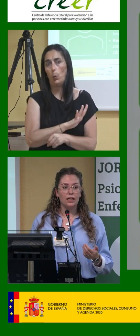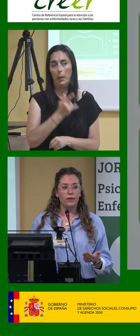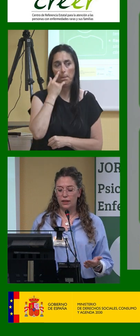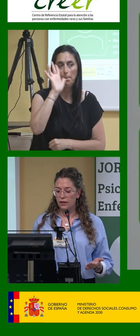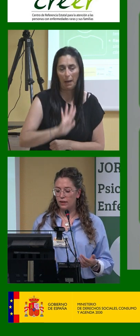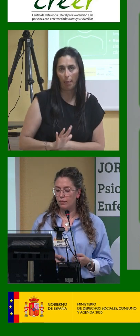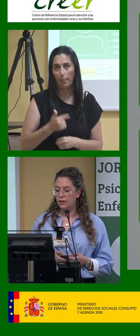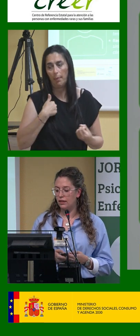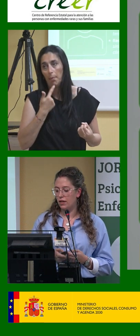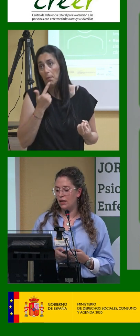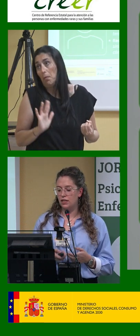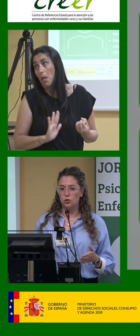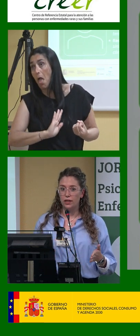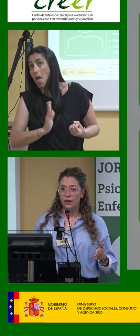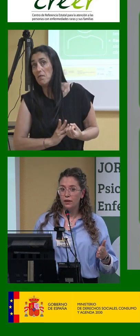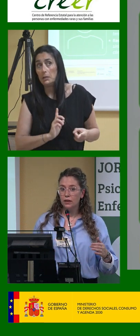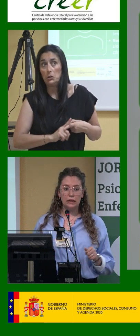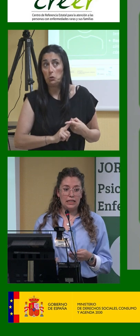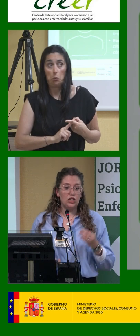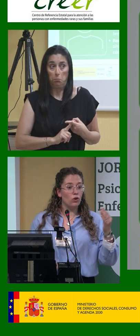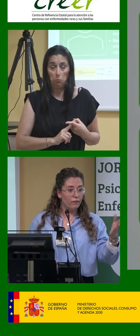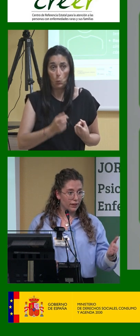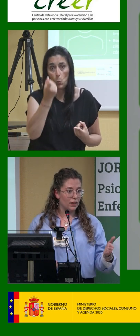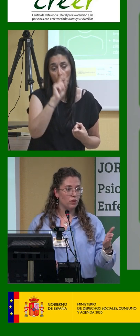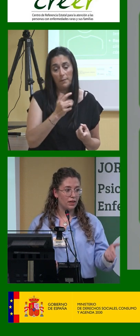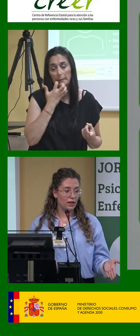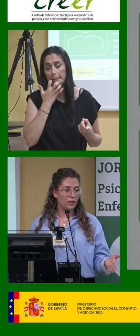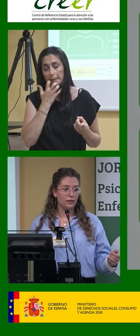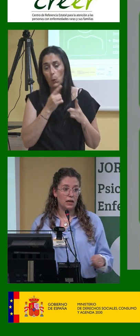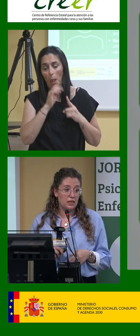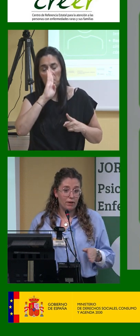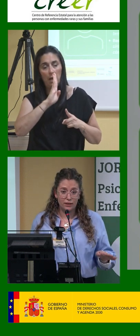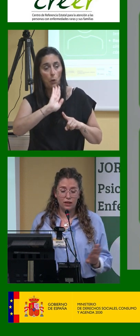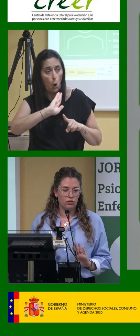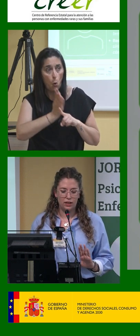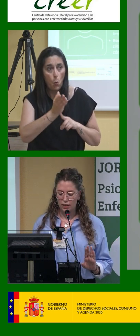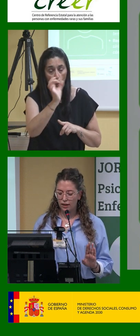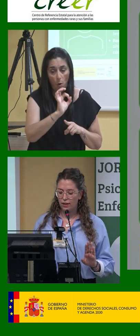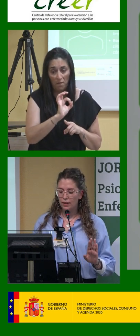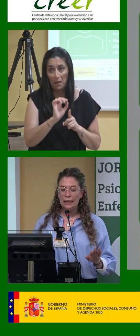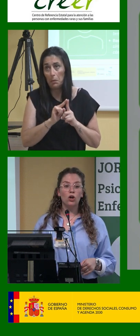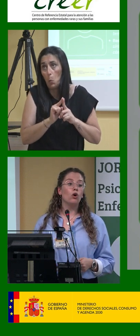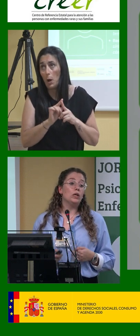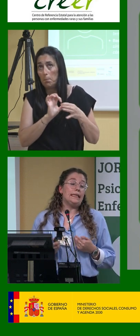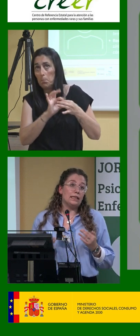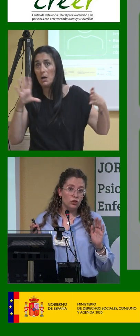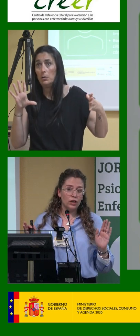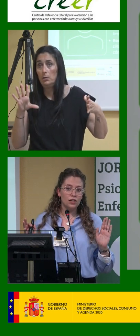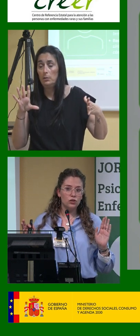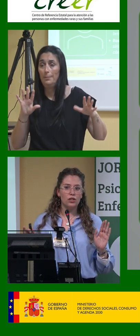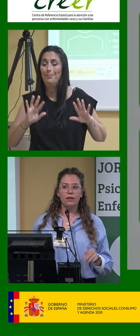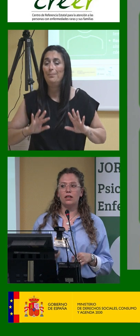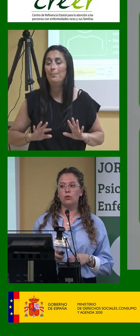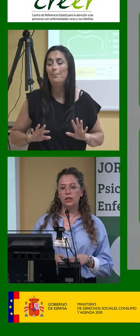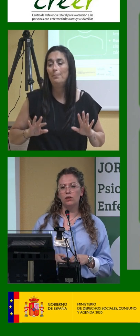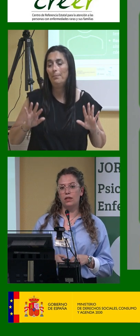que tenía que afectar directamente al tema de la sexualidad, que si no afecta de una manera directa está apartada y no tiene nada que ver, y que en todo